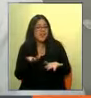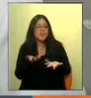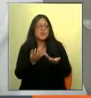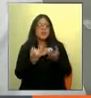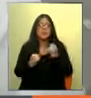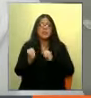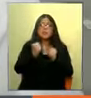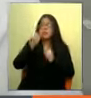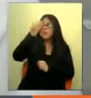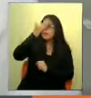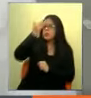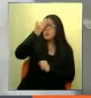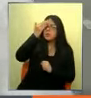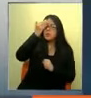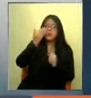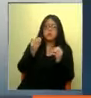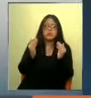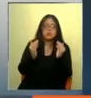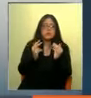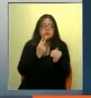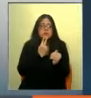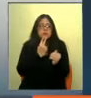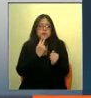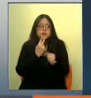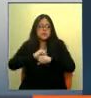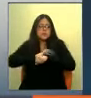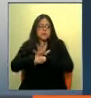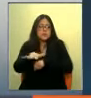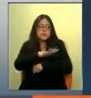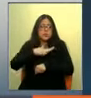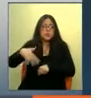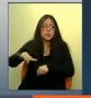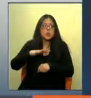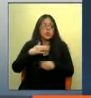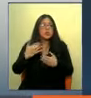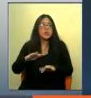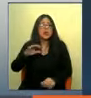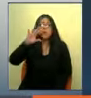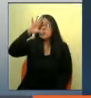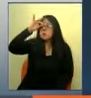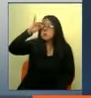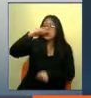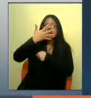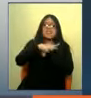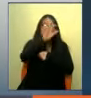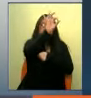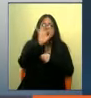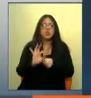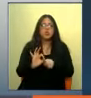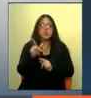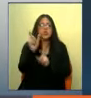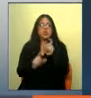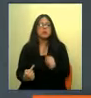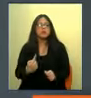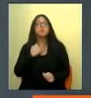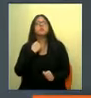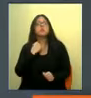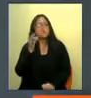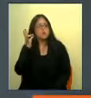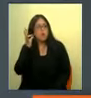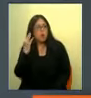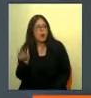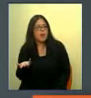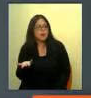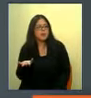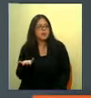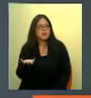que nos produce estar viviendo esta situación de pandemia. Según la OMS, las migrañas afectan al 15% de la población, principalmente mujeres.